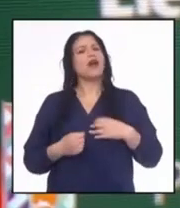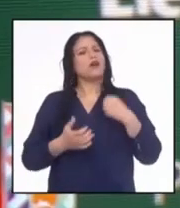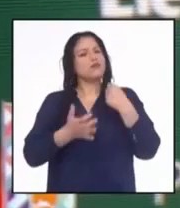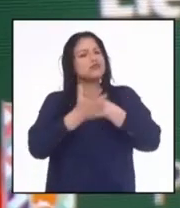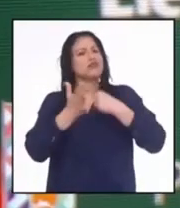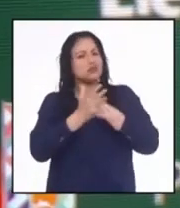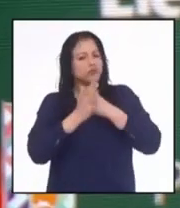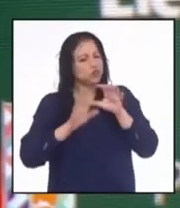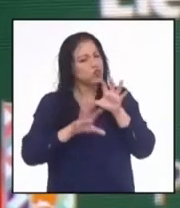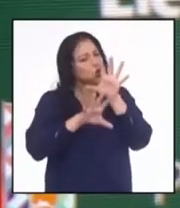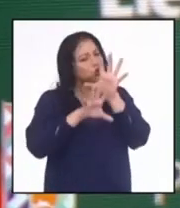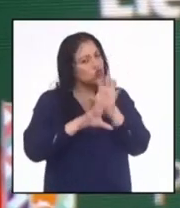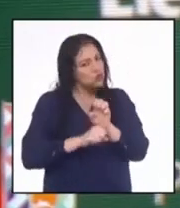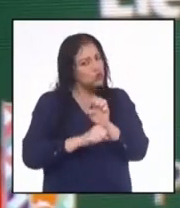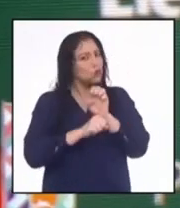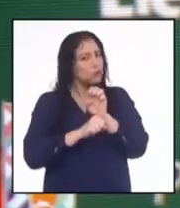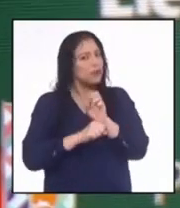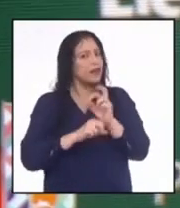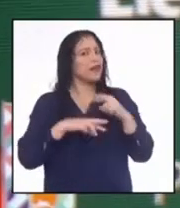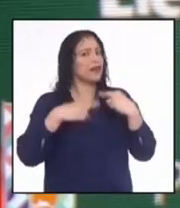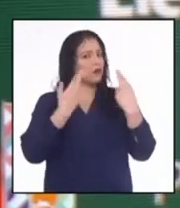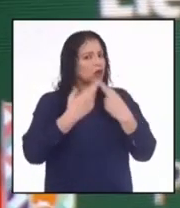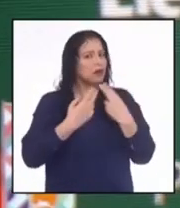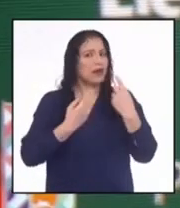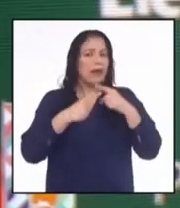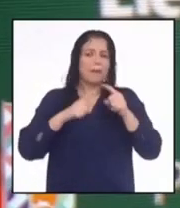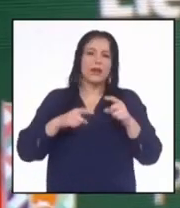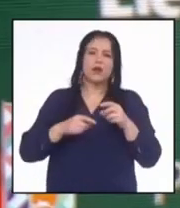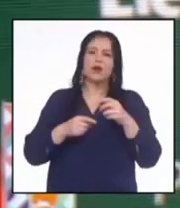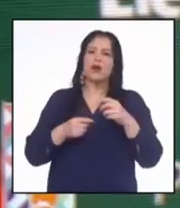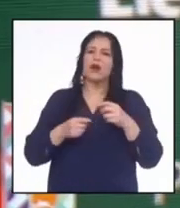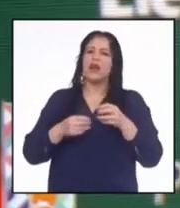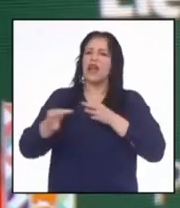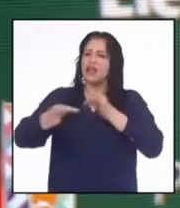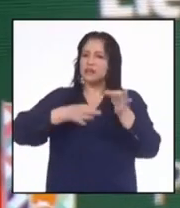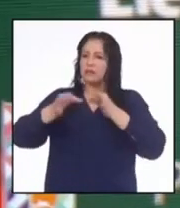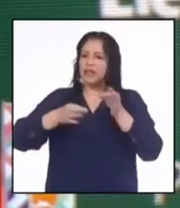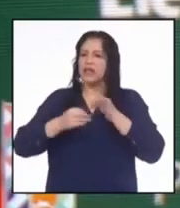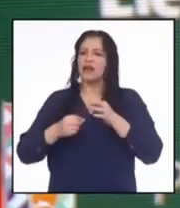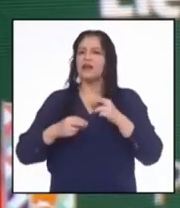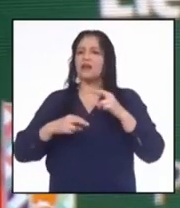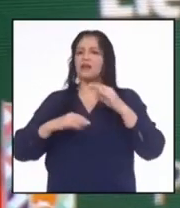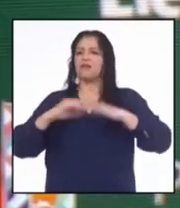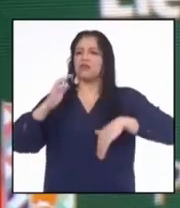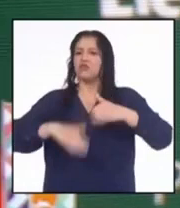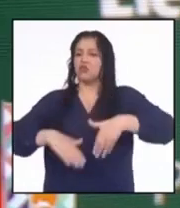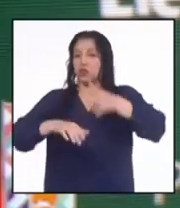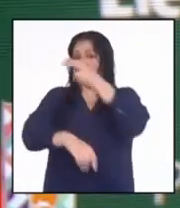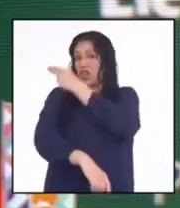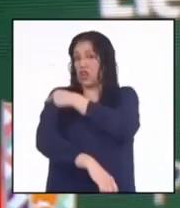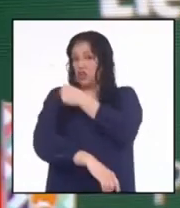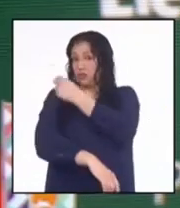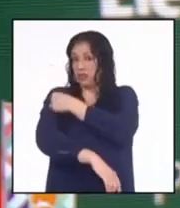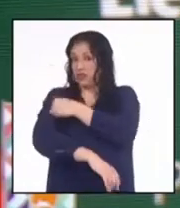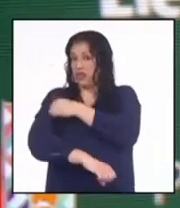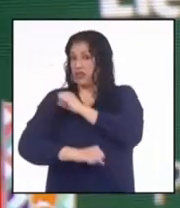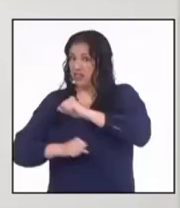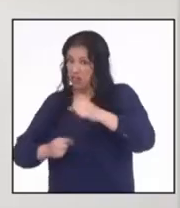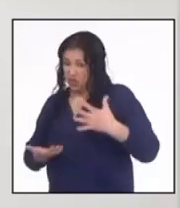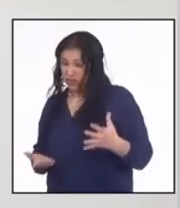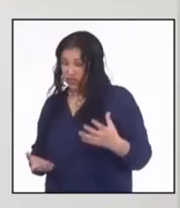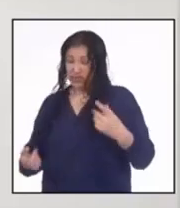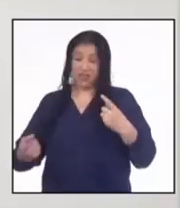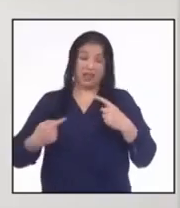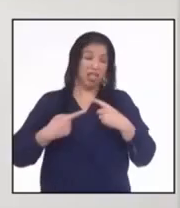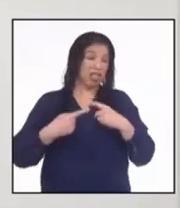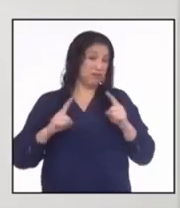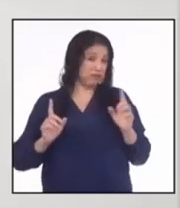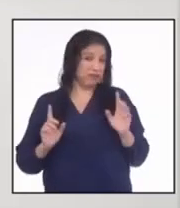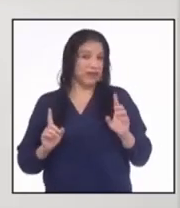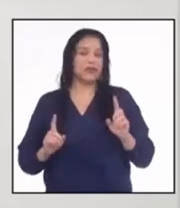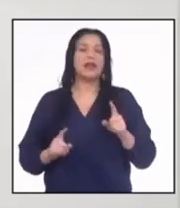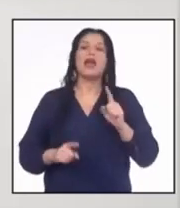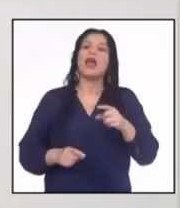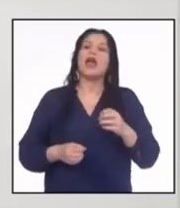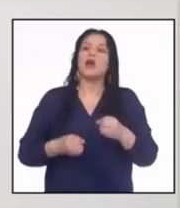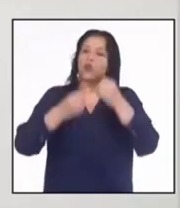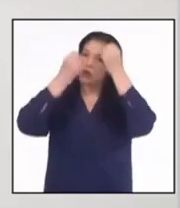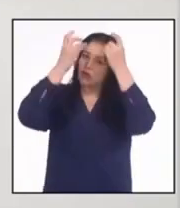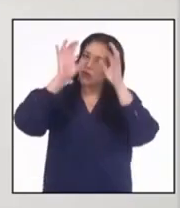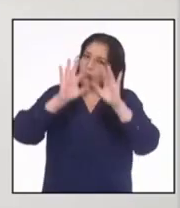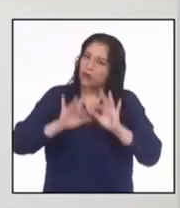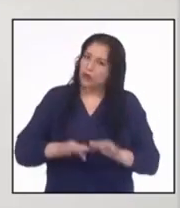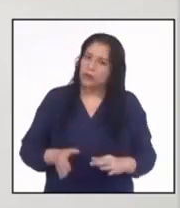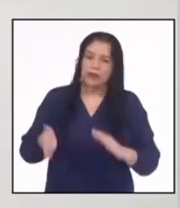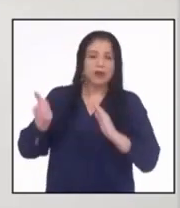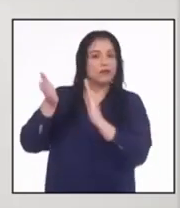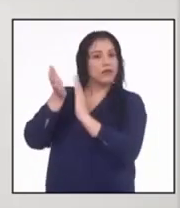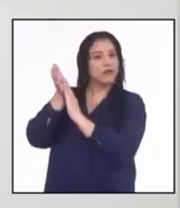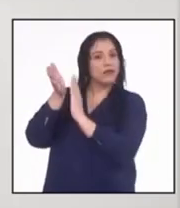de su costumbre, pero sostienen que construir el hospital los va a contagiar? ¿No sería una contradicción? En un informe de la Defensoría